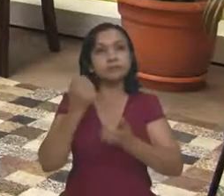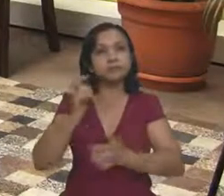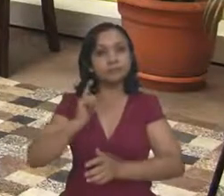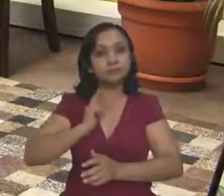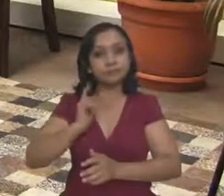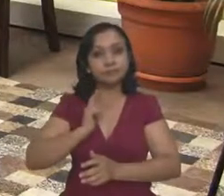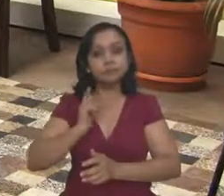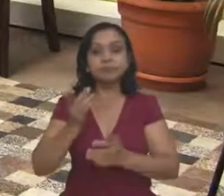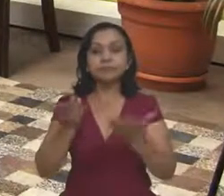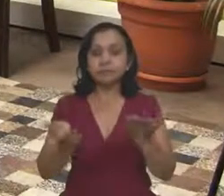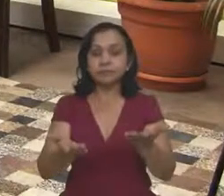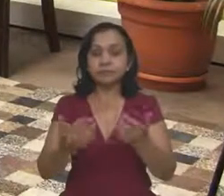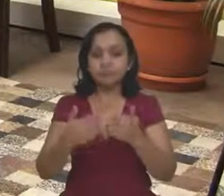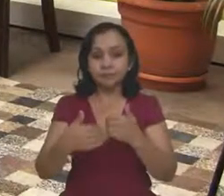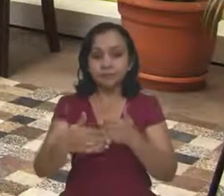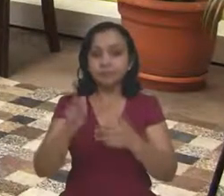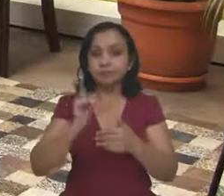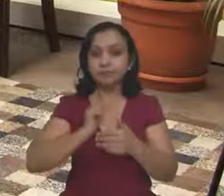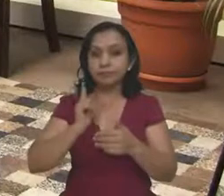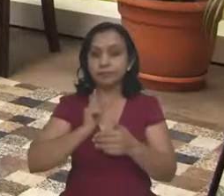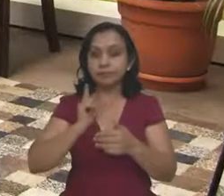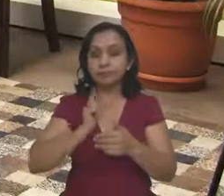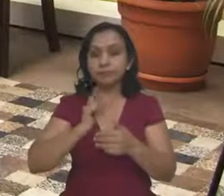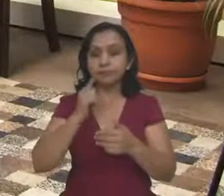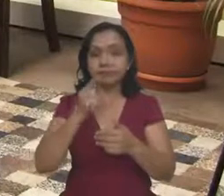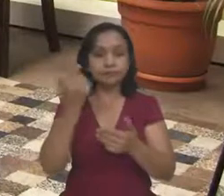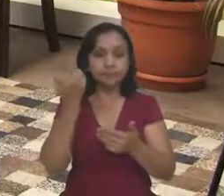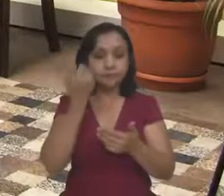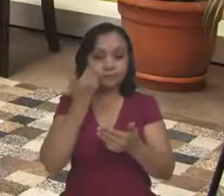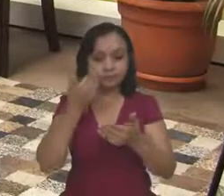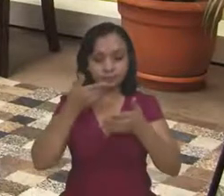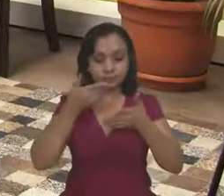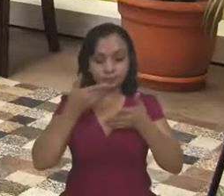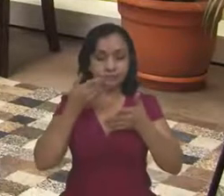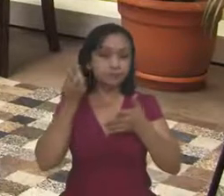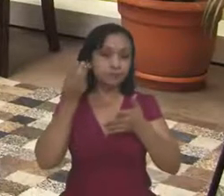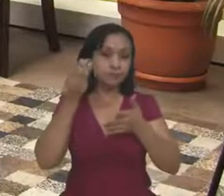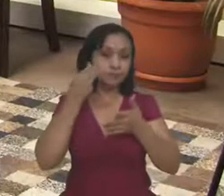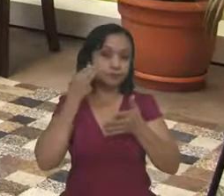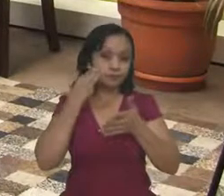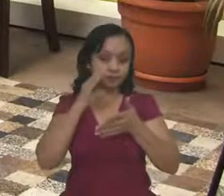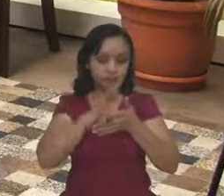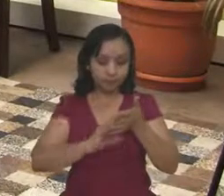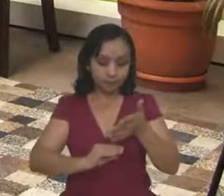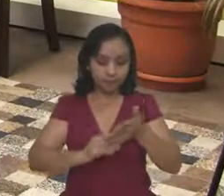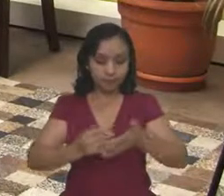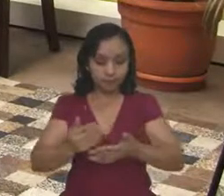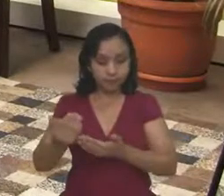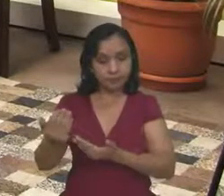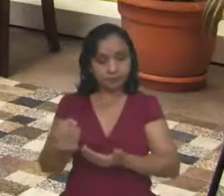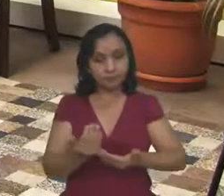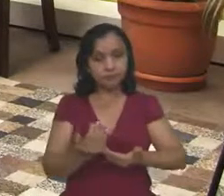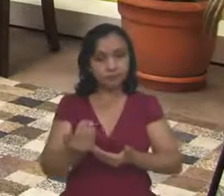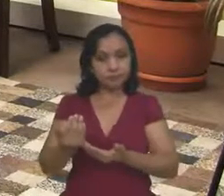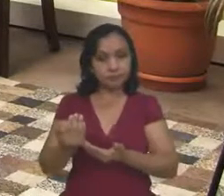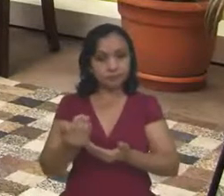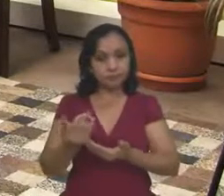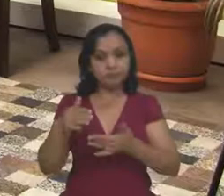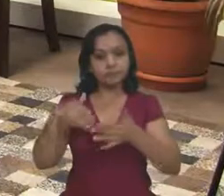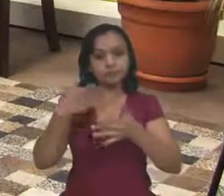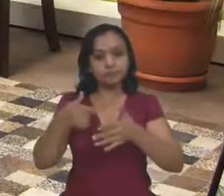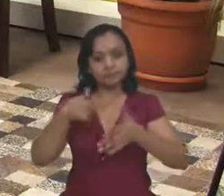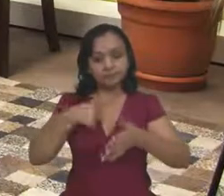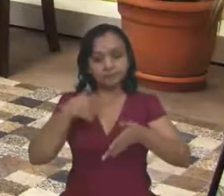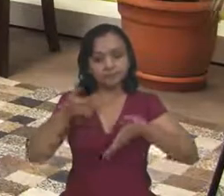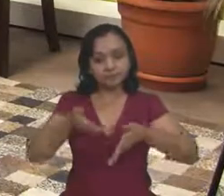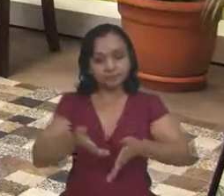Cuando ya, obviamente, le transmite la información a madre a su hijo, esto puede incluso ir información